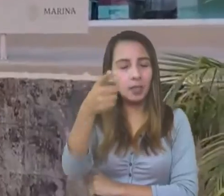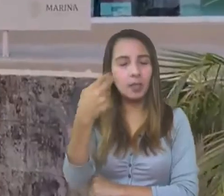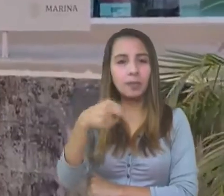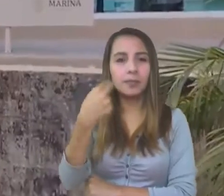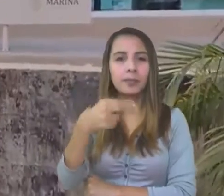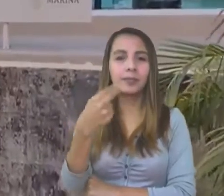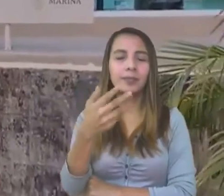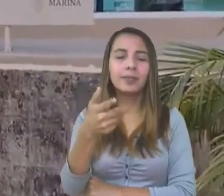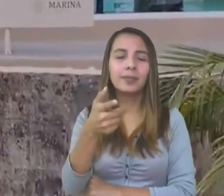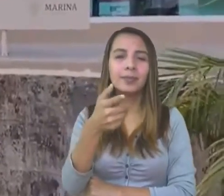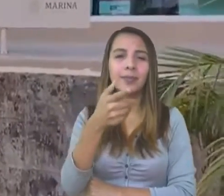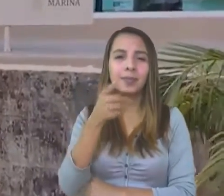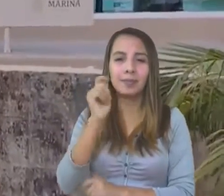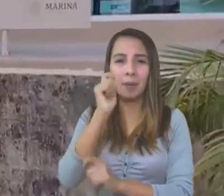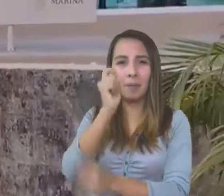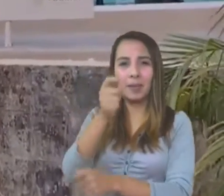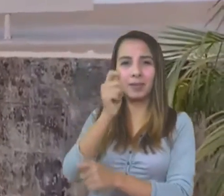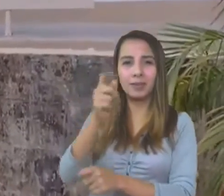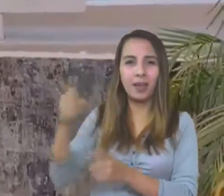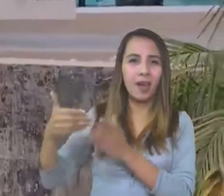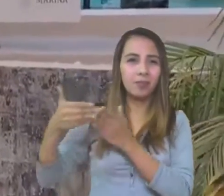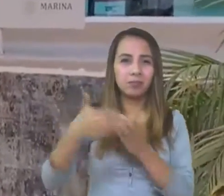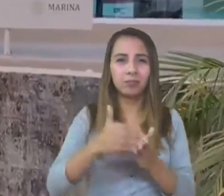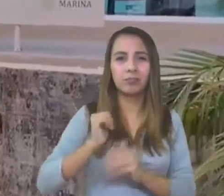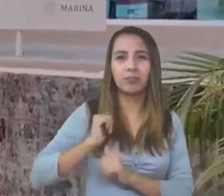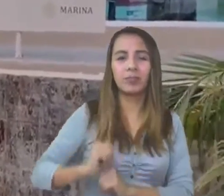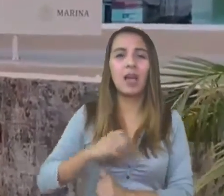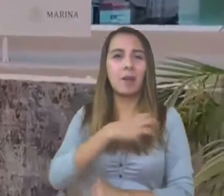la cuestión de pesca de puerto, de la Capitanía